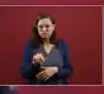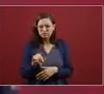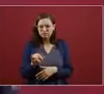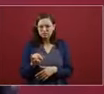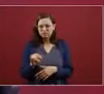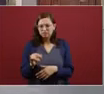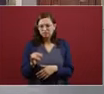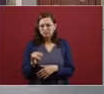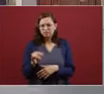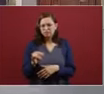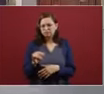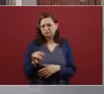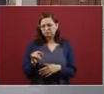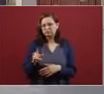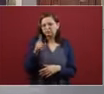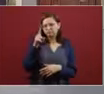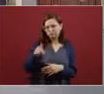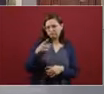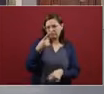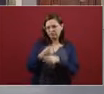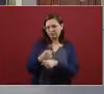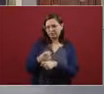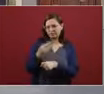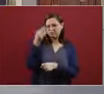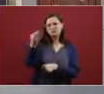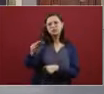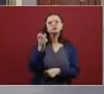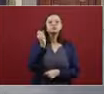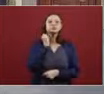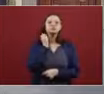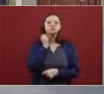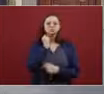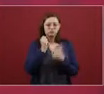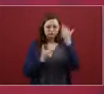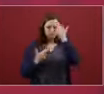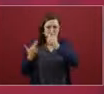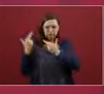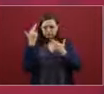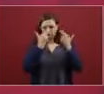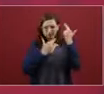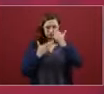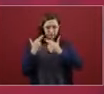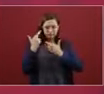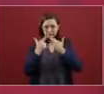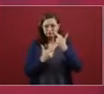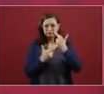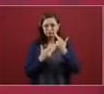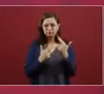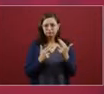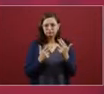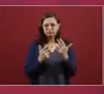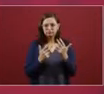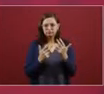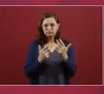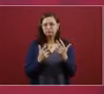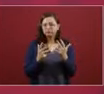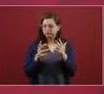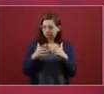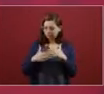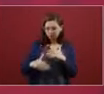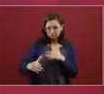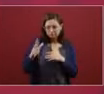van en el Senado a analizarse las leyes